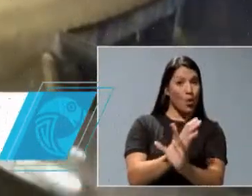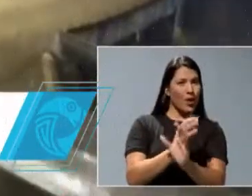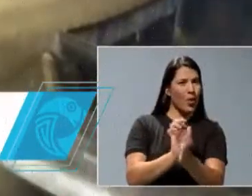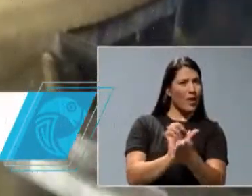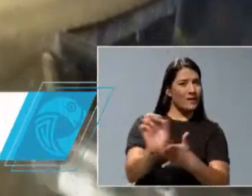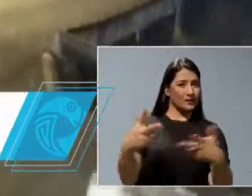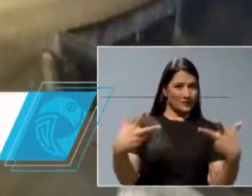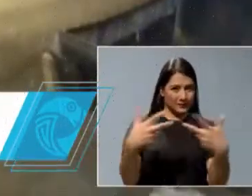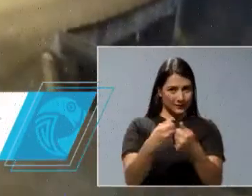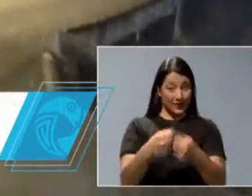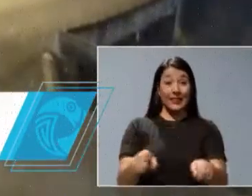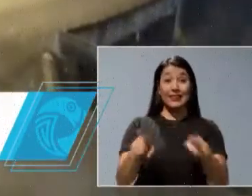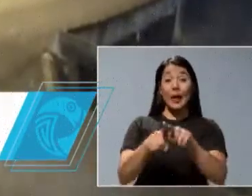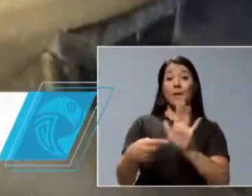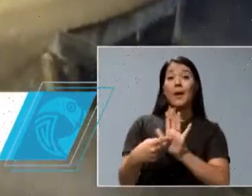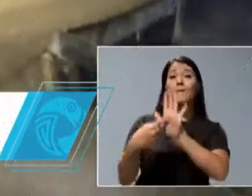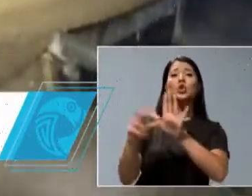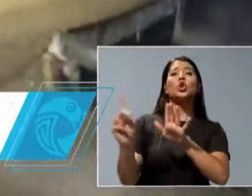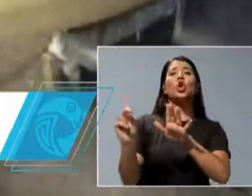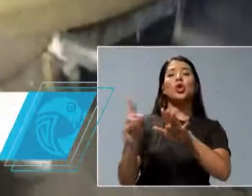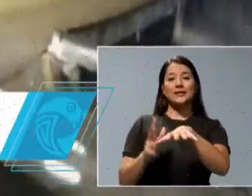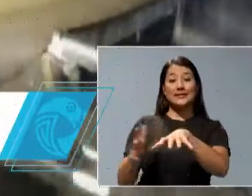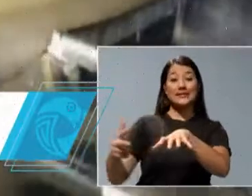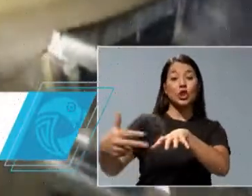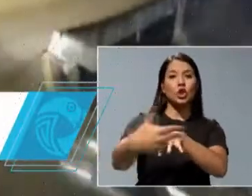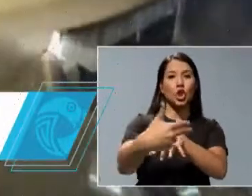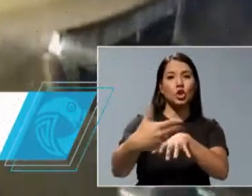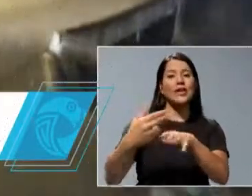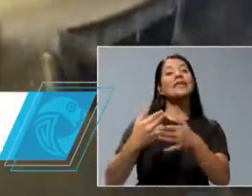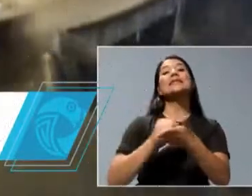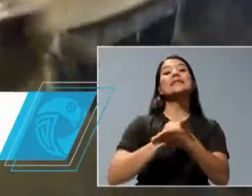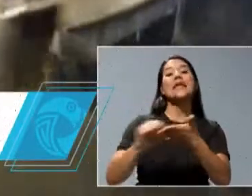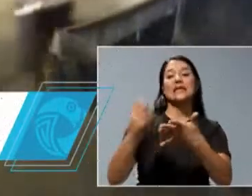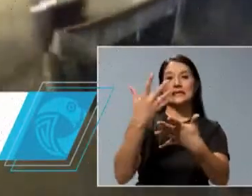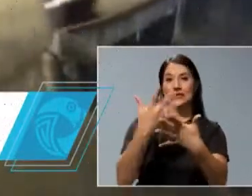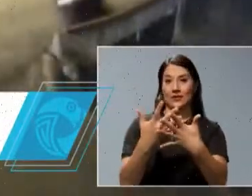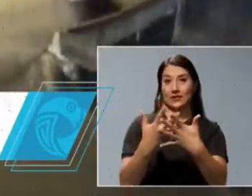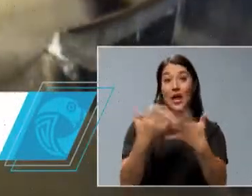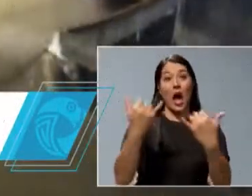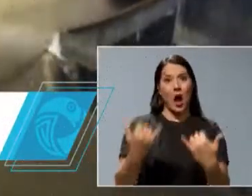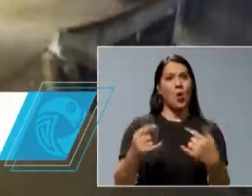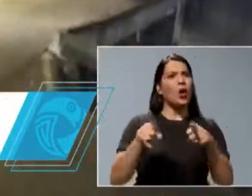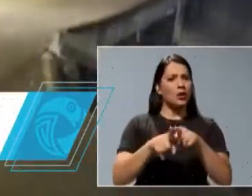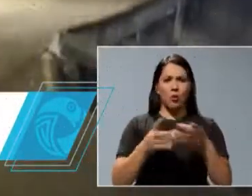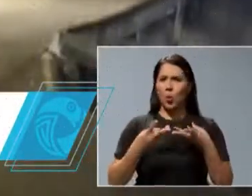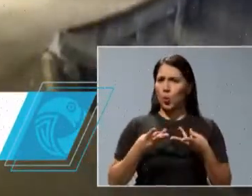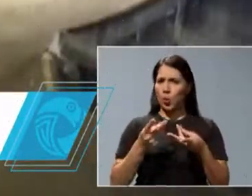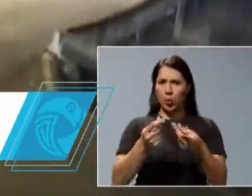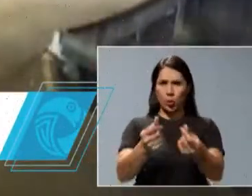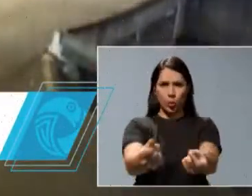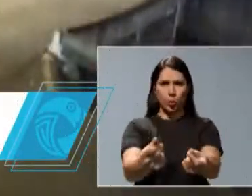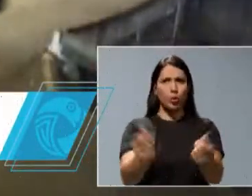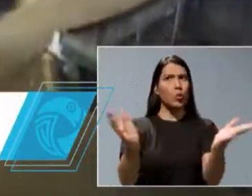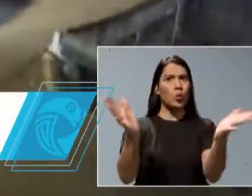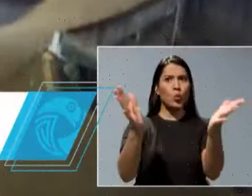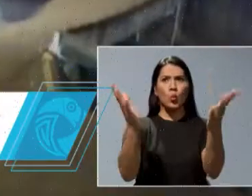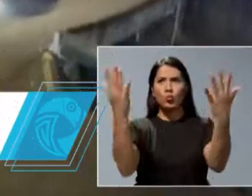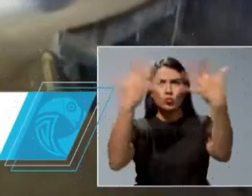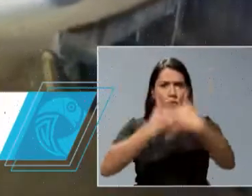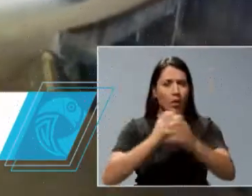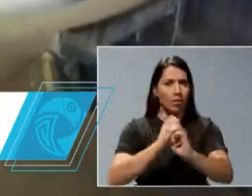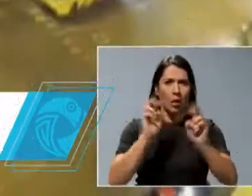mostramos el sector de la rotonda de San Sebastián. A esta hora también tránsito fluido, buena visibilidad y